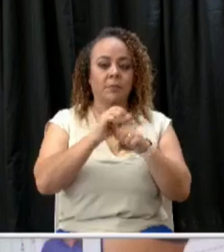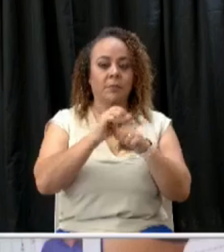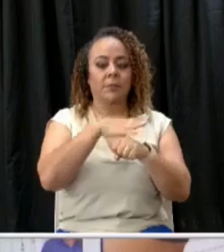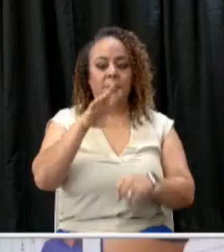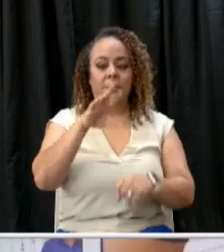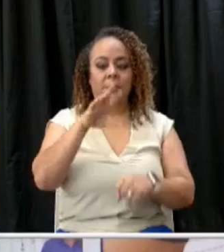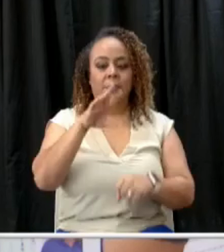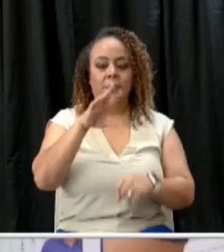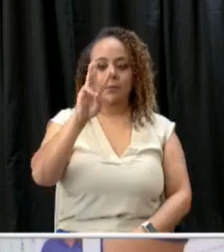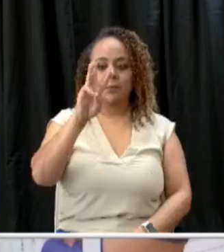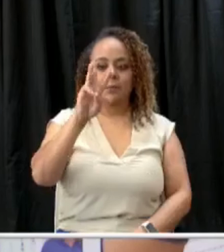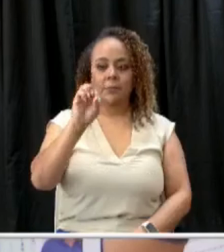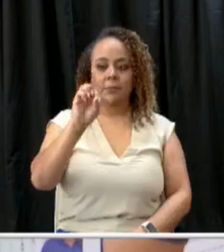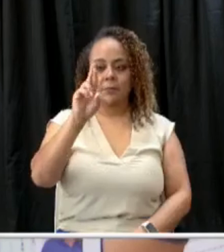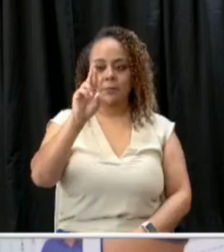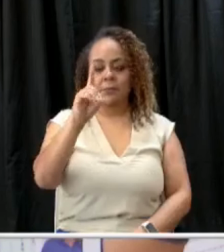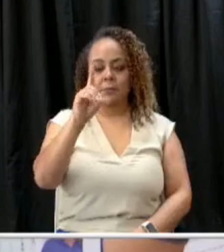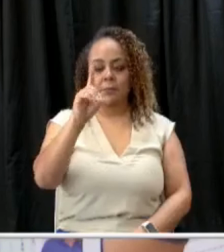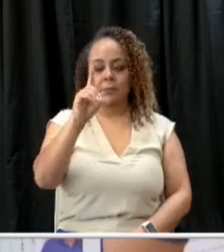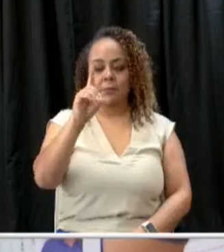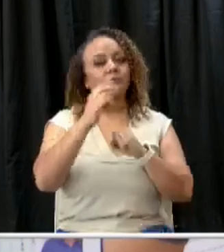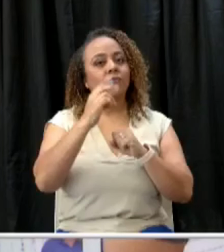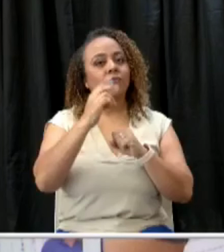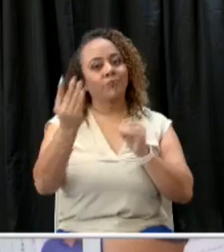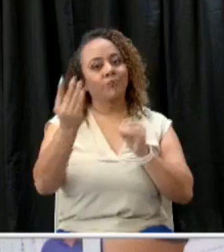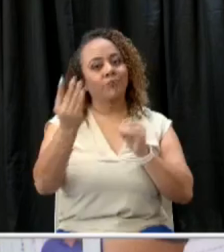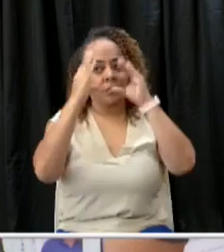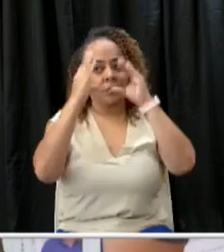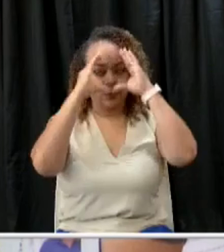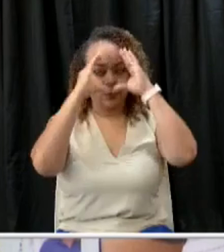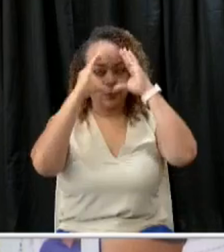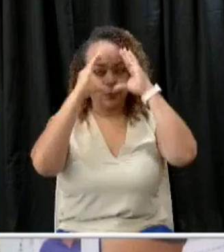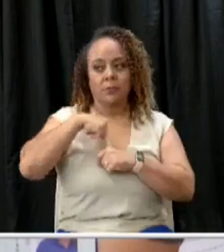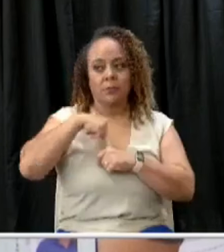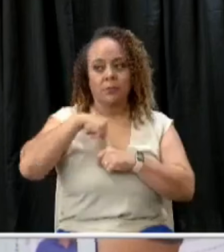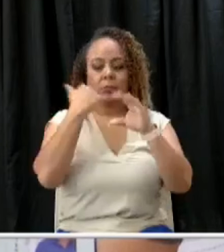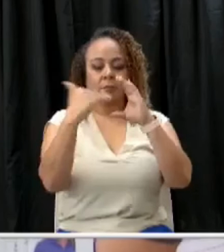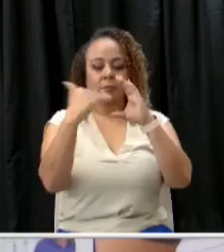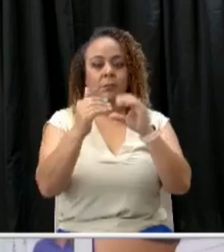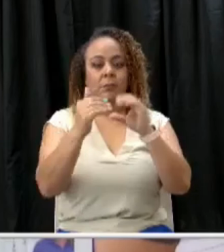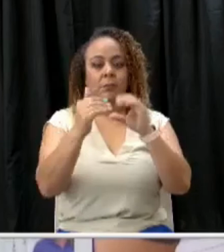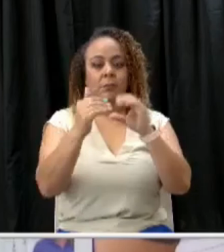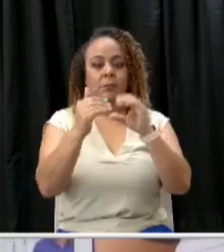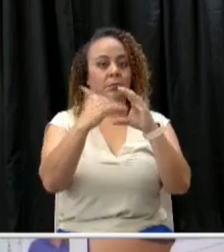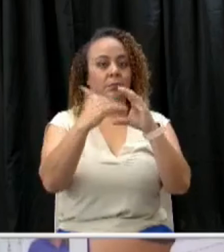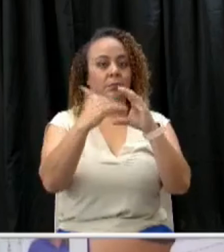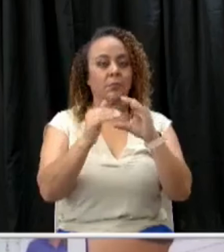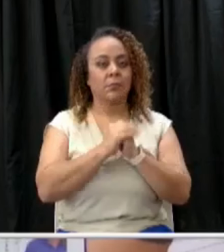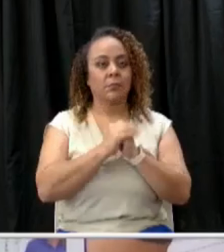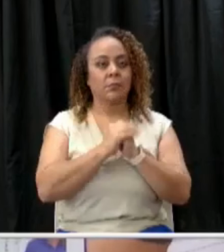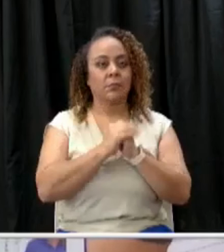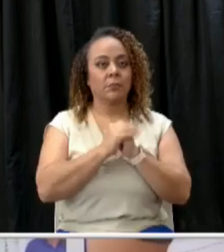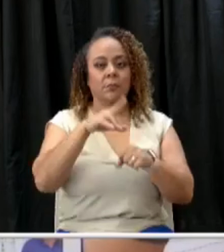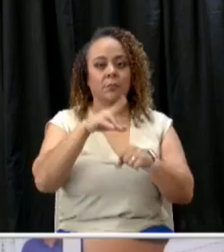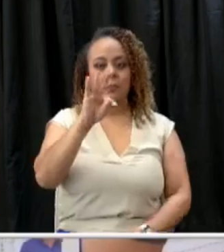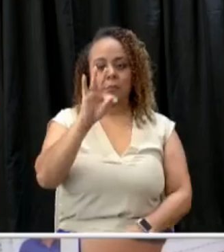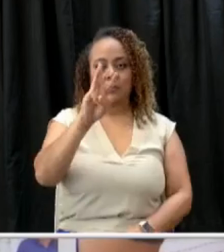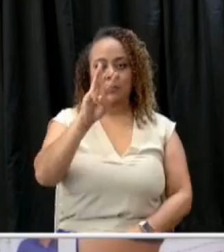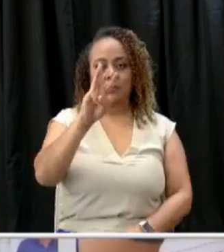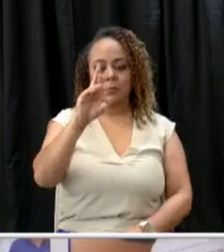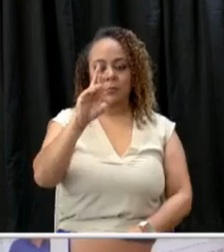Network, y ahí pueden encontrar más información y nuestros correos. Mi correo en la Isla Network